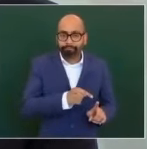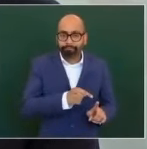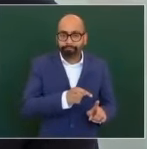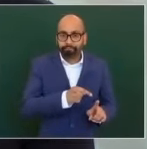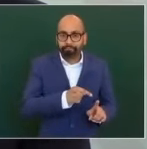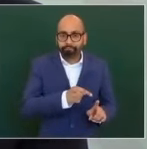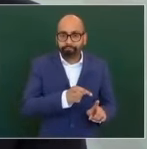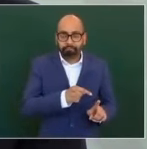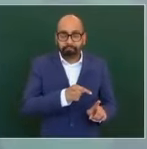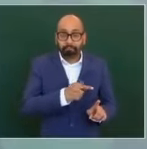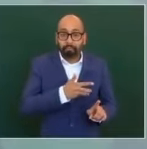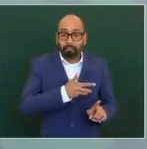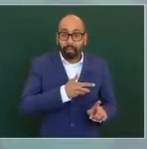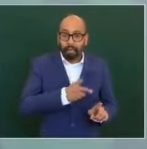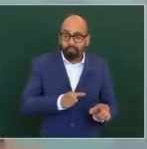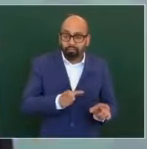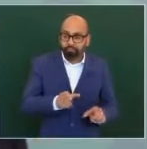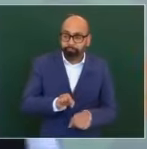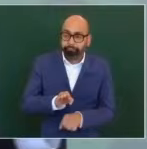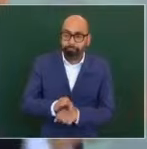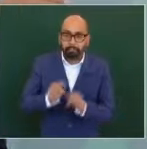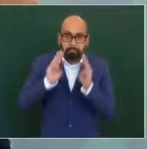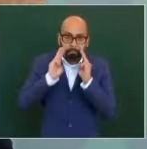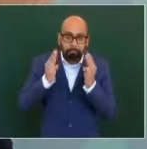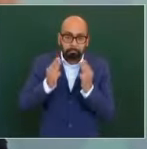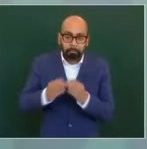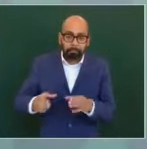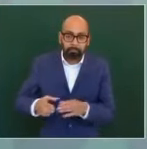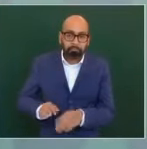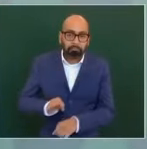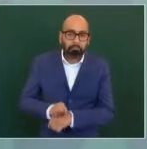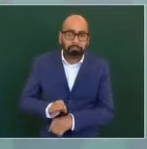a uno de los grupos, porque eso era lo otro que